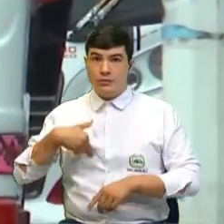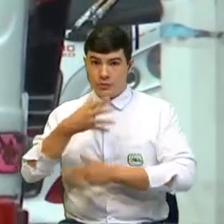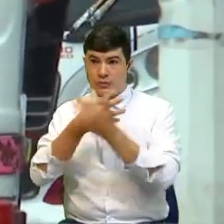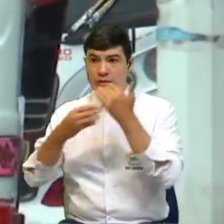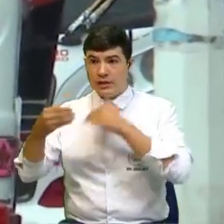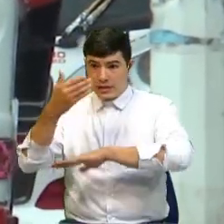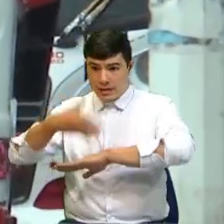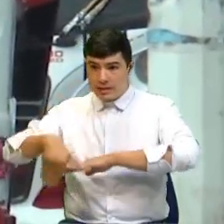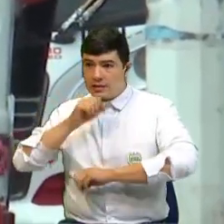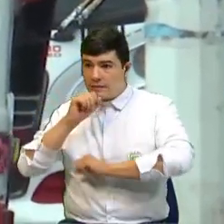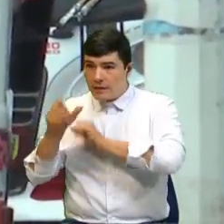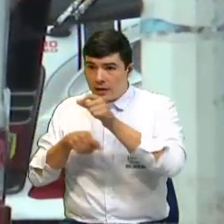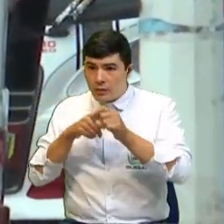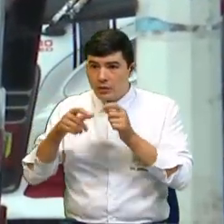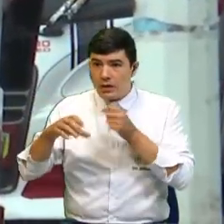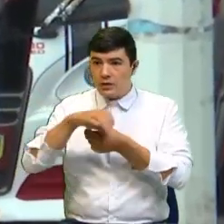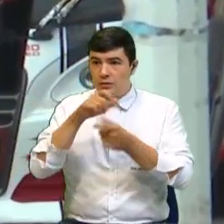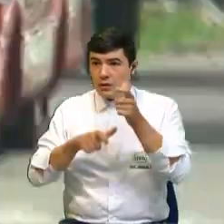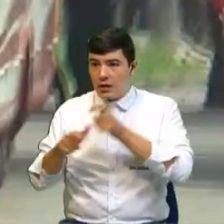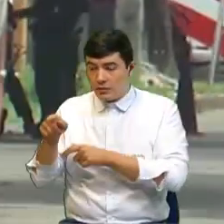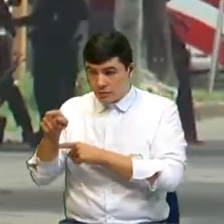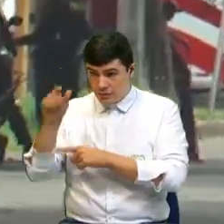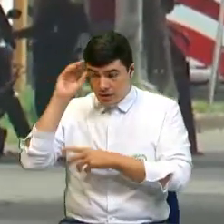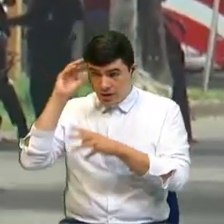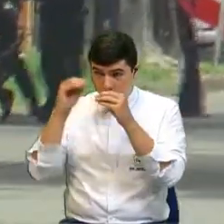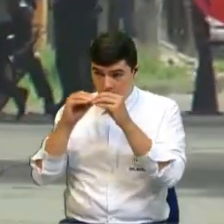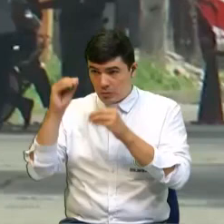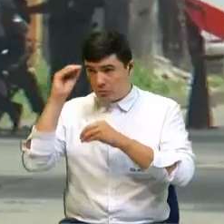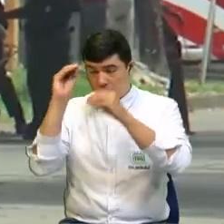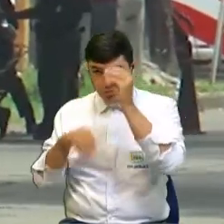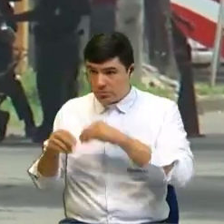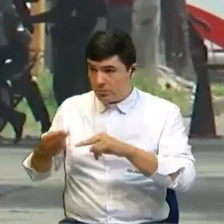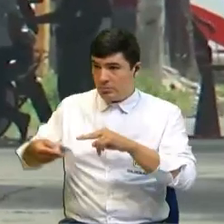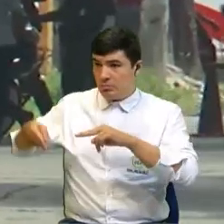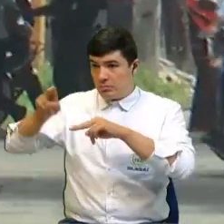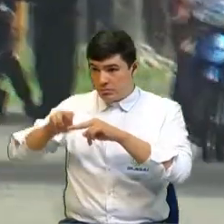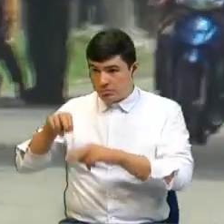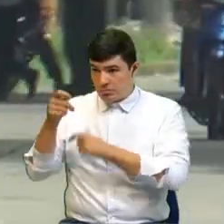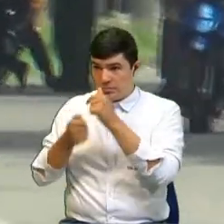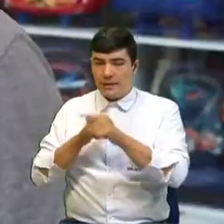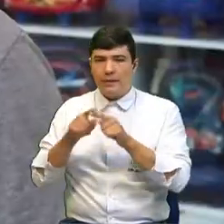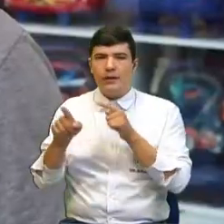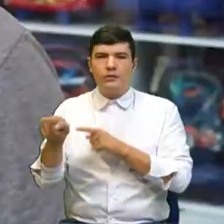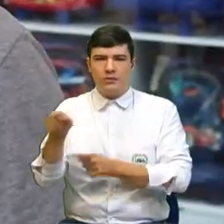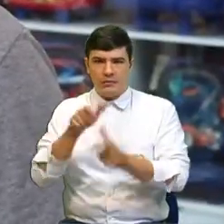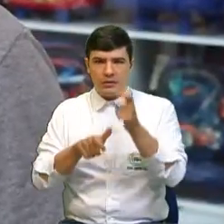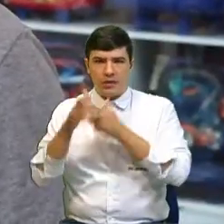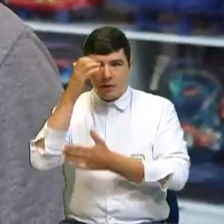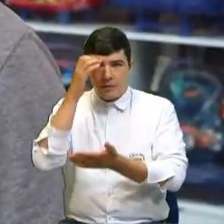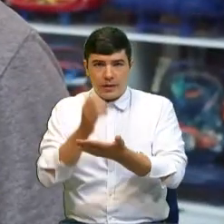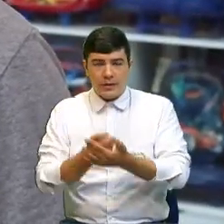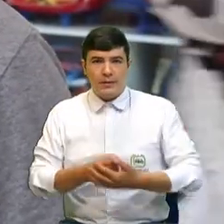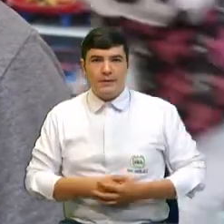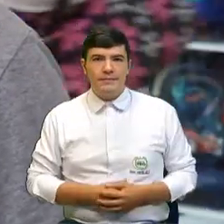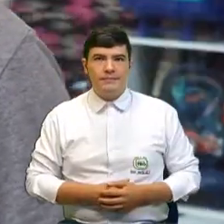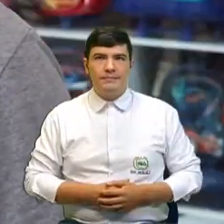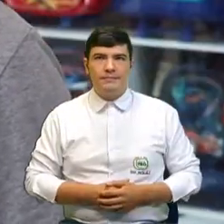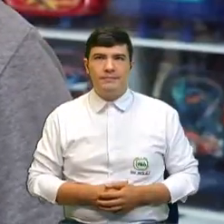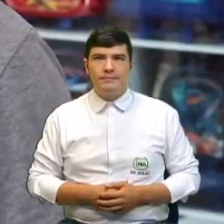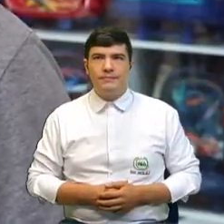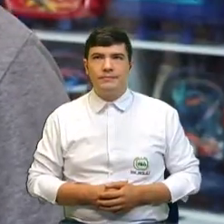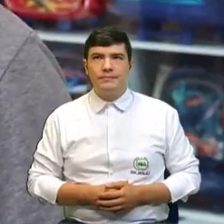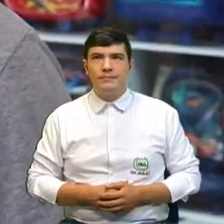calles a preguntarle a los ciudadanos sobre esta nivelación de las tarifas y eso lo que manifestaron al respecto no es conveniente